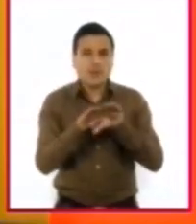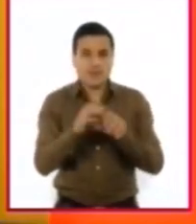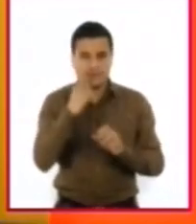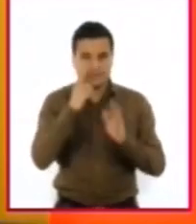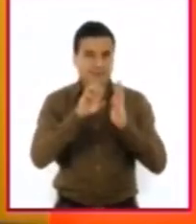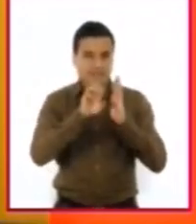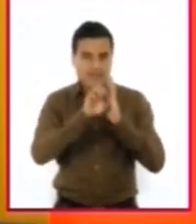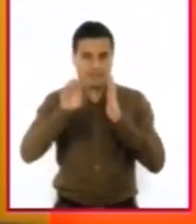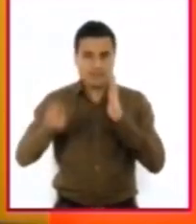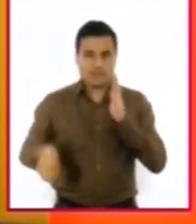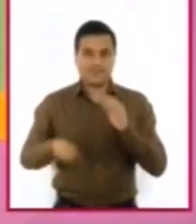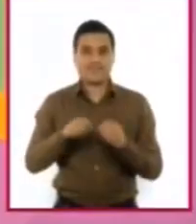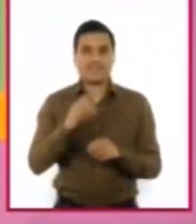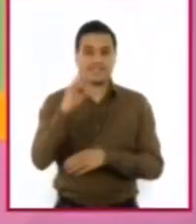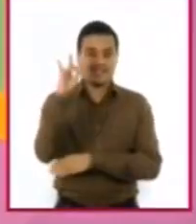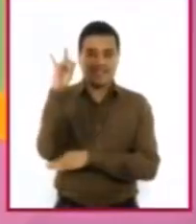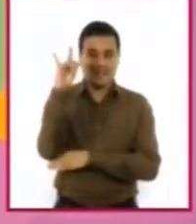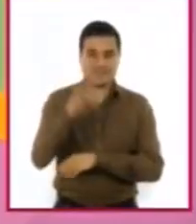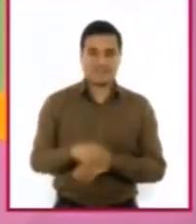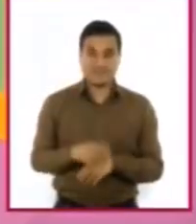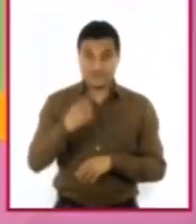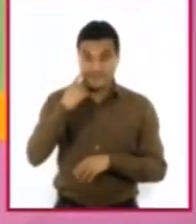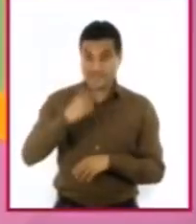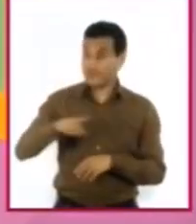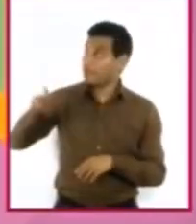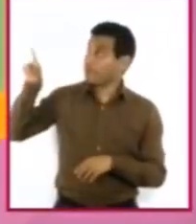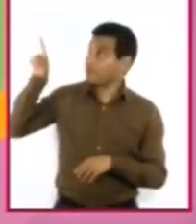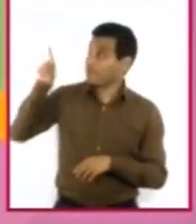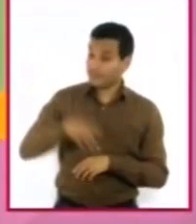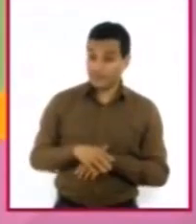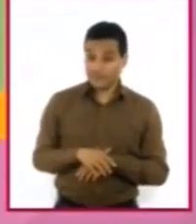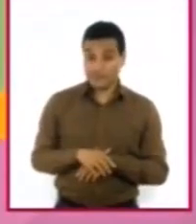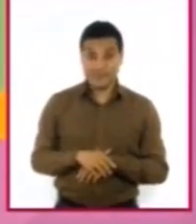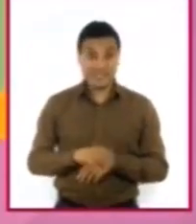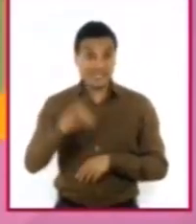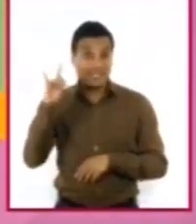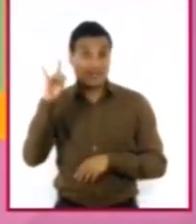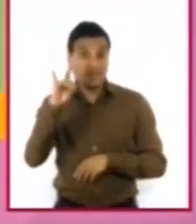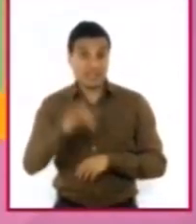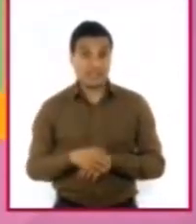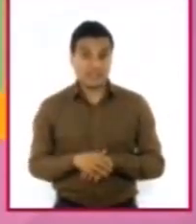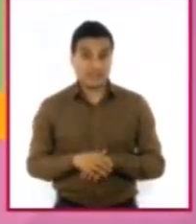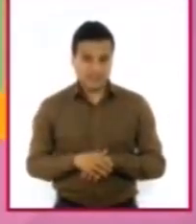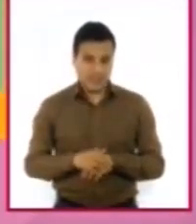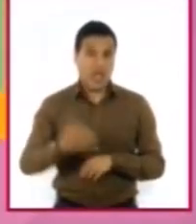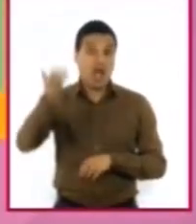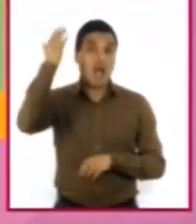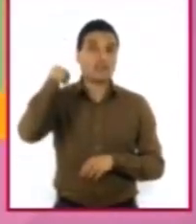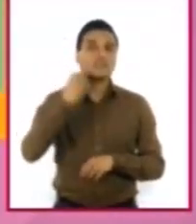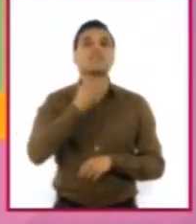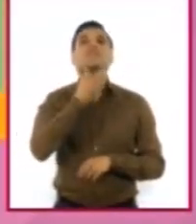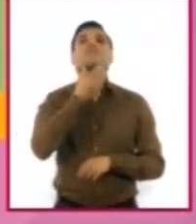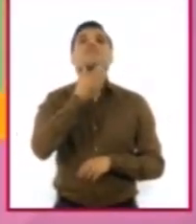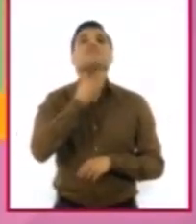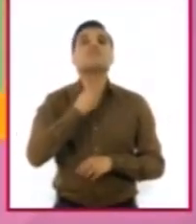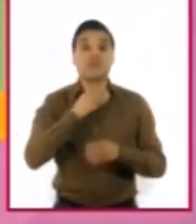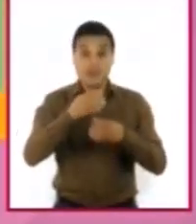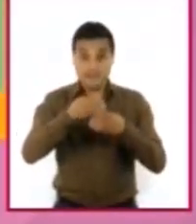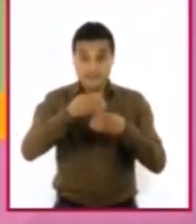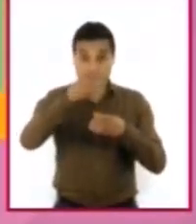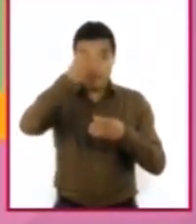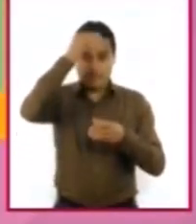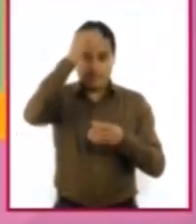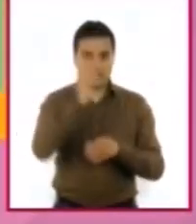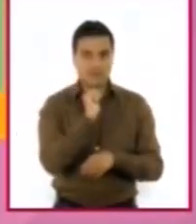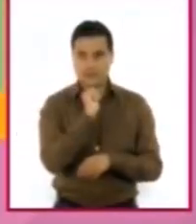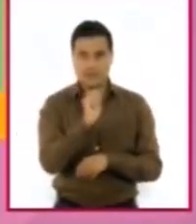las siguientes imágenes. Opino que estos animales alargaron su cuello, debido a que a lo largo del tiempo han tenido que estirarse